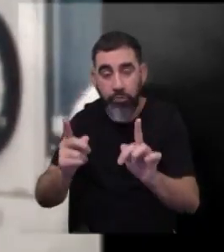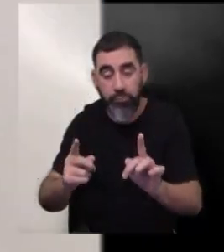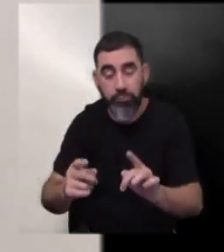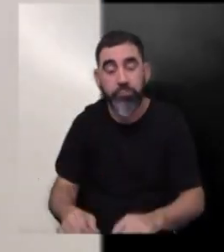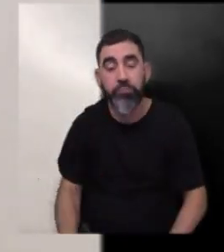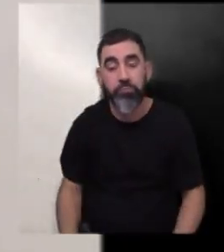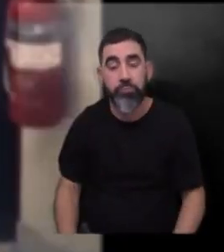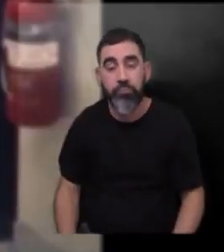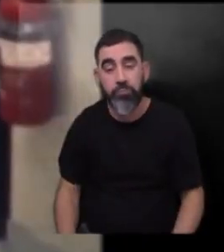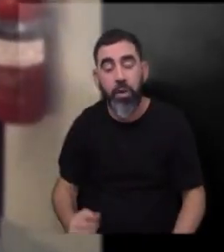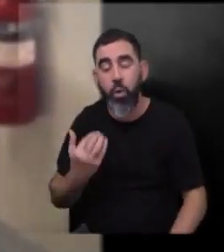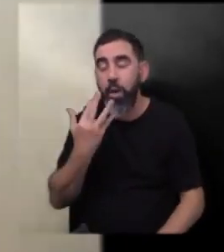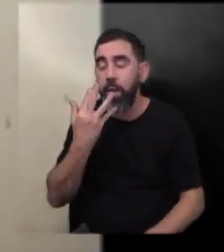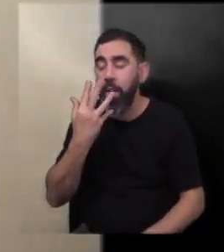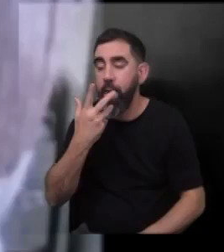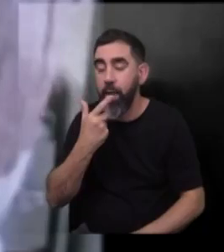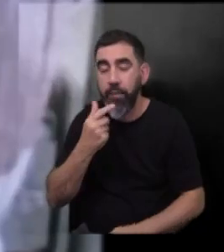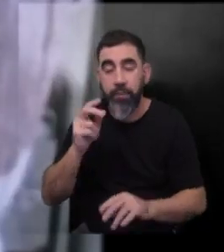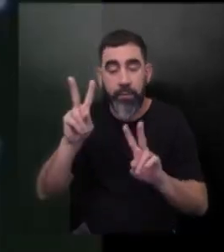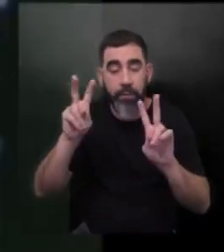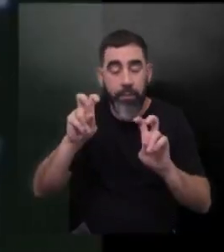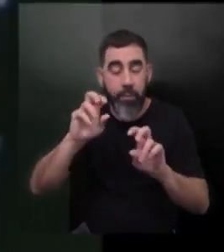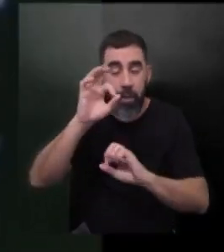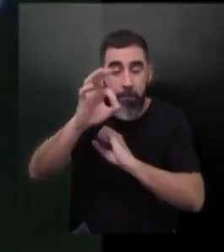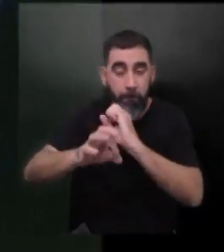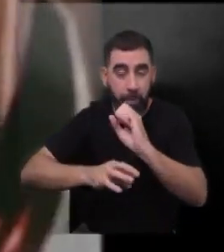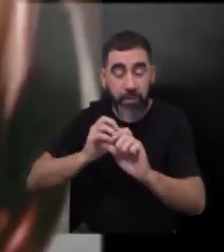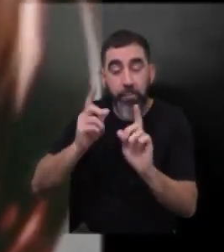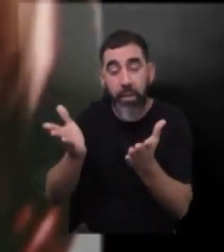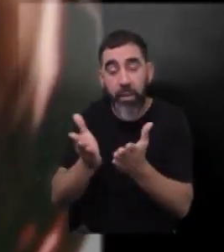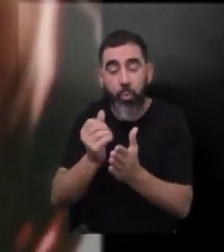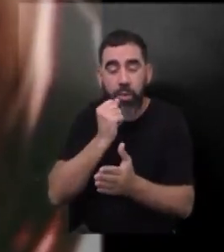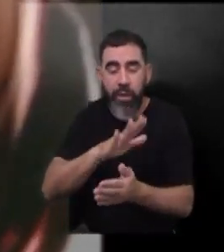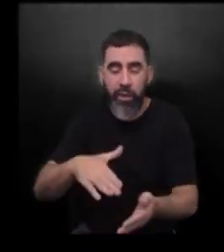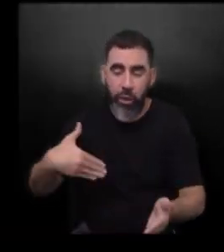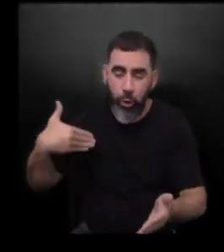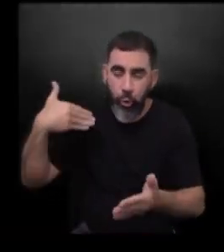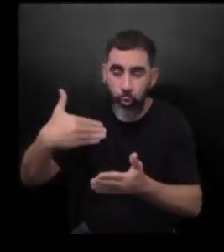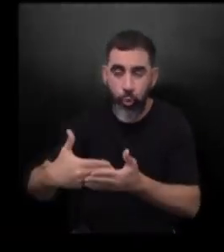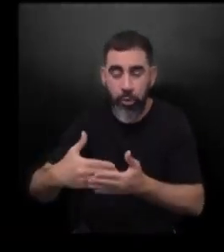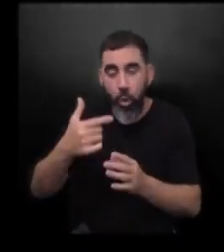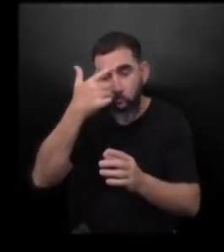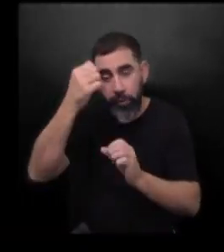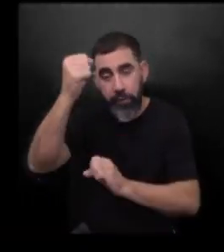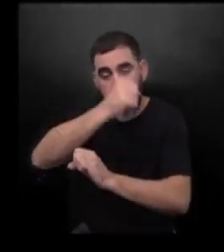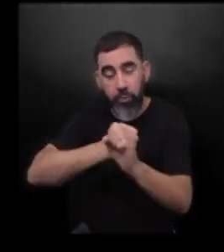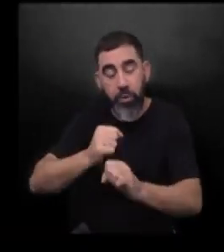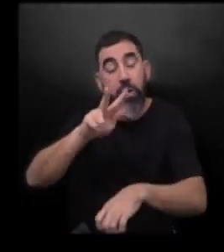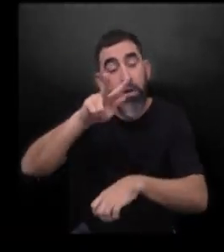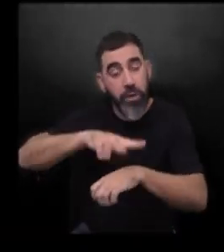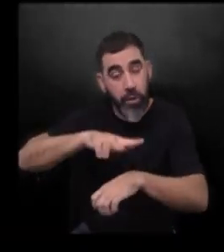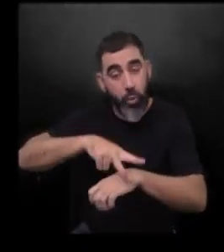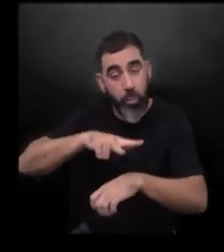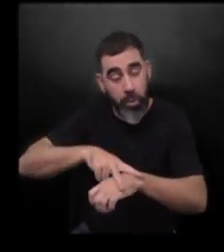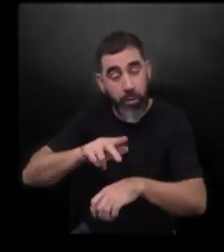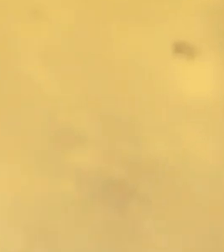los apasionados de la exploración espacial como para estudiantes de historia o de tecnología. Es muy recomendable y, repito,